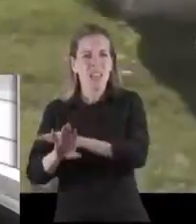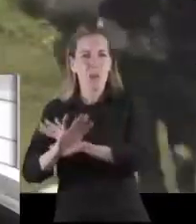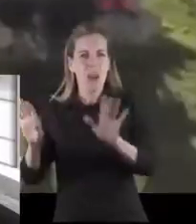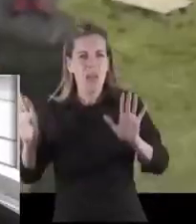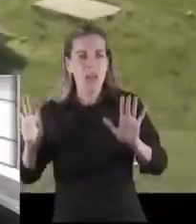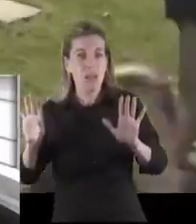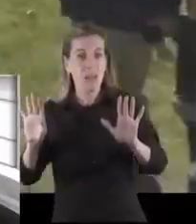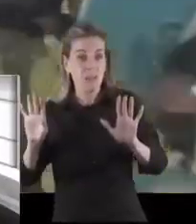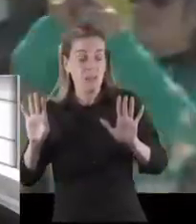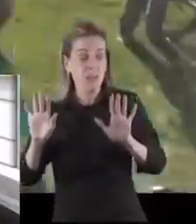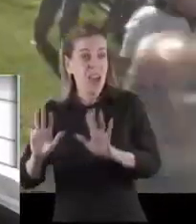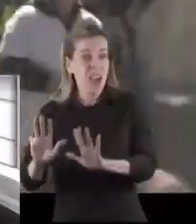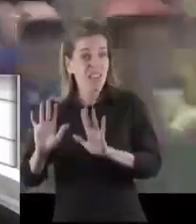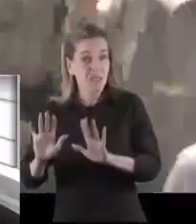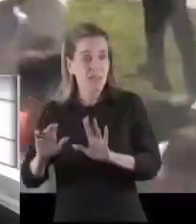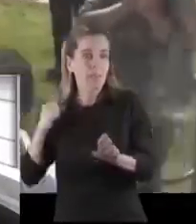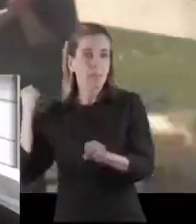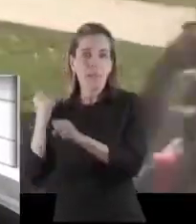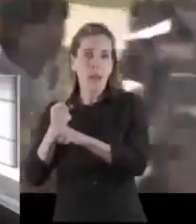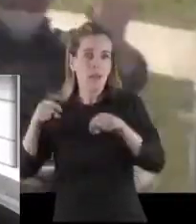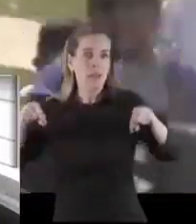hizo pero